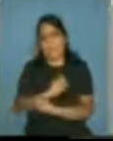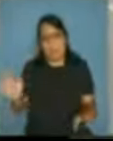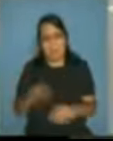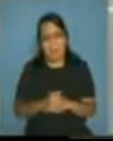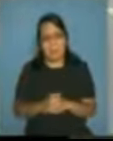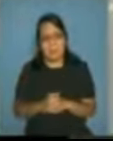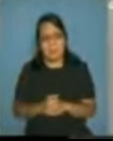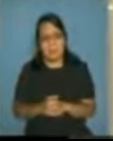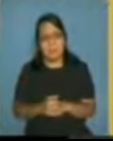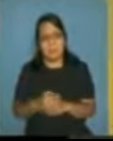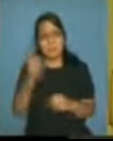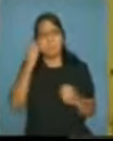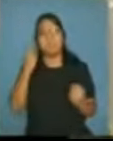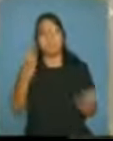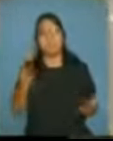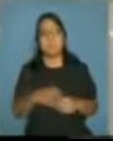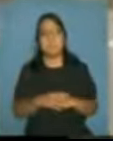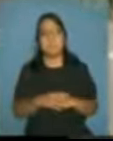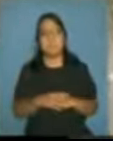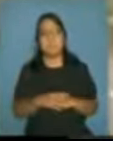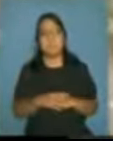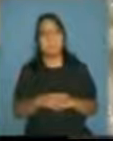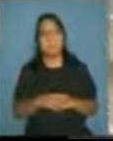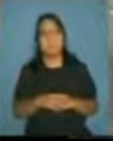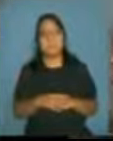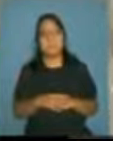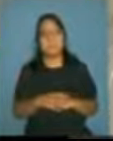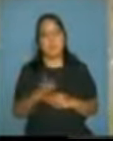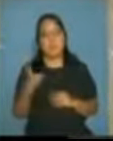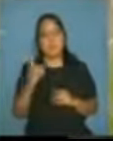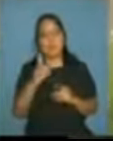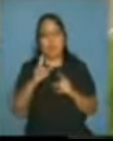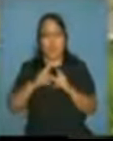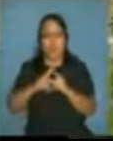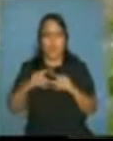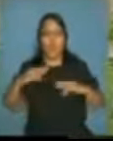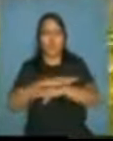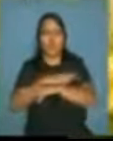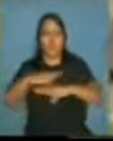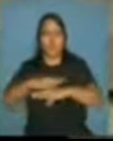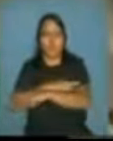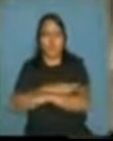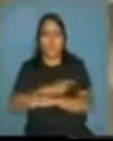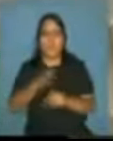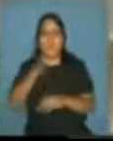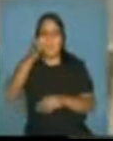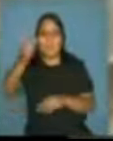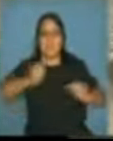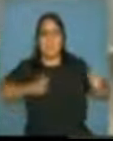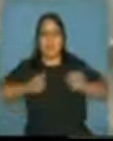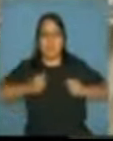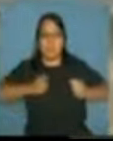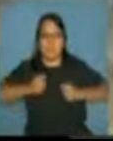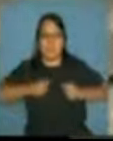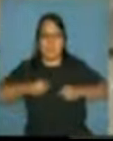esto es gravísimo. ¿Por qué? Porque en vez de tener que hacer el retorno necesario, que es ir hasta el